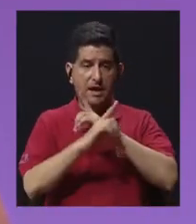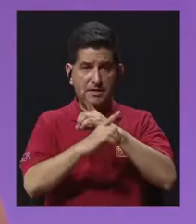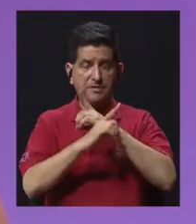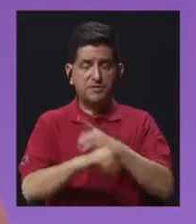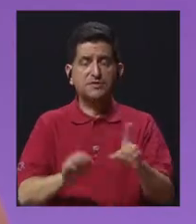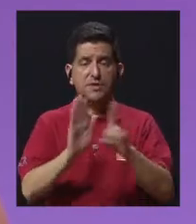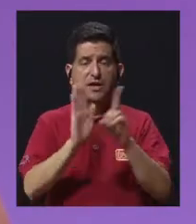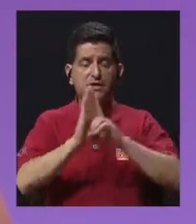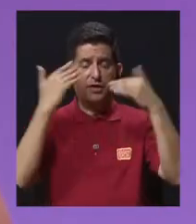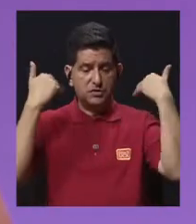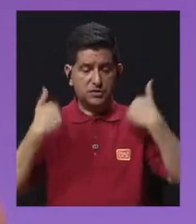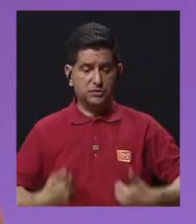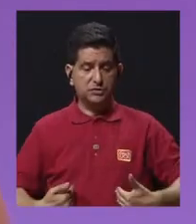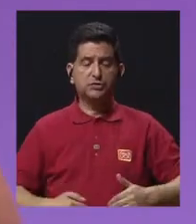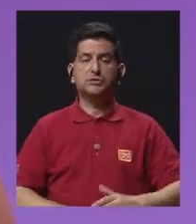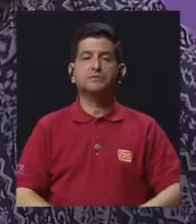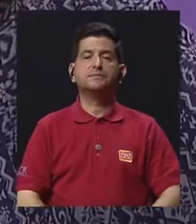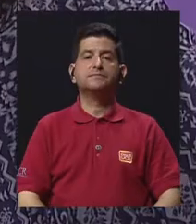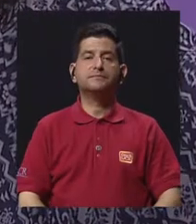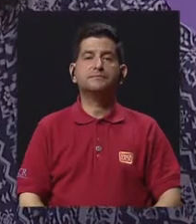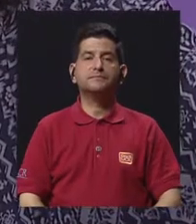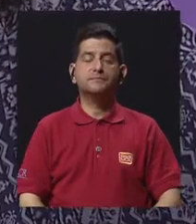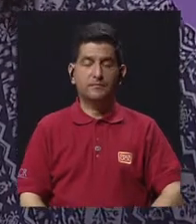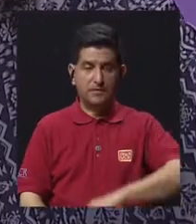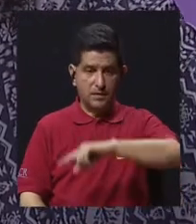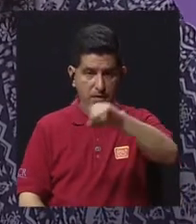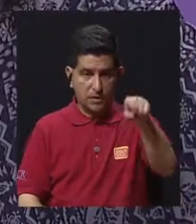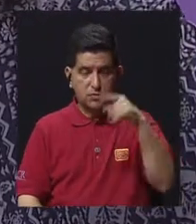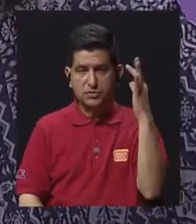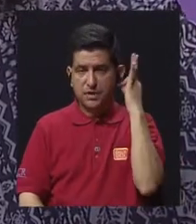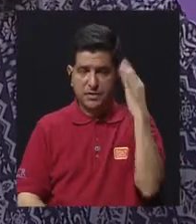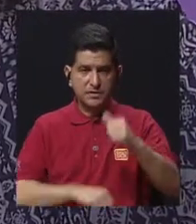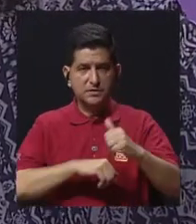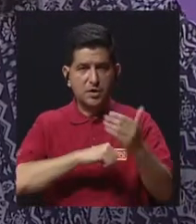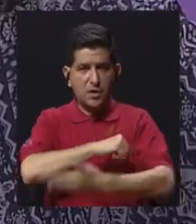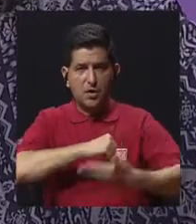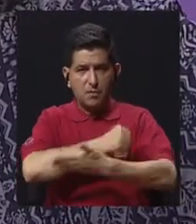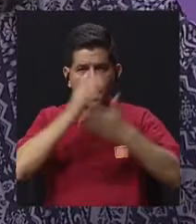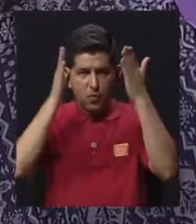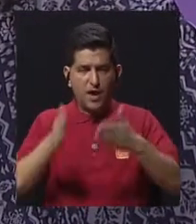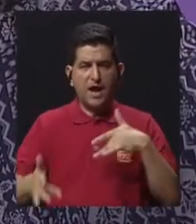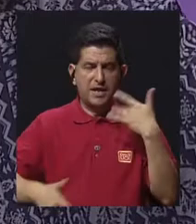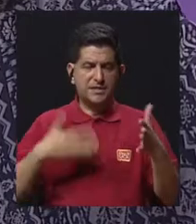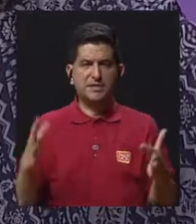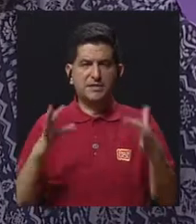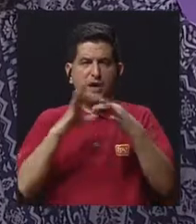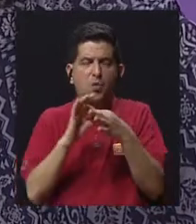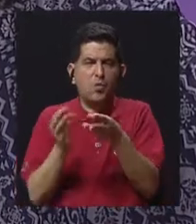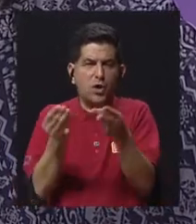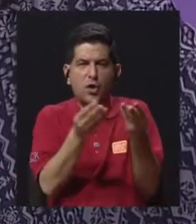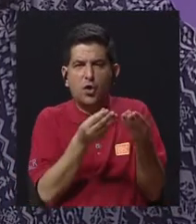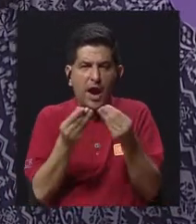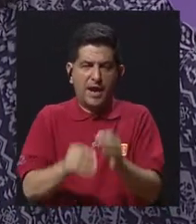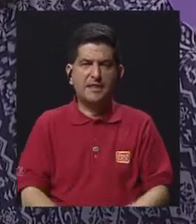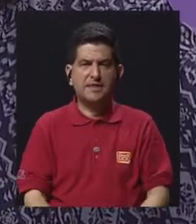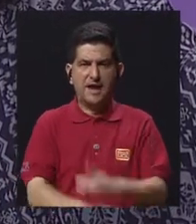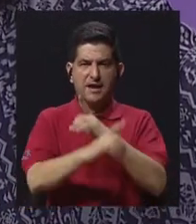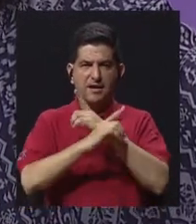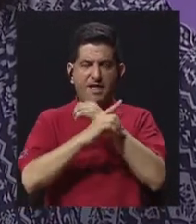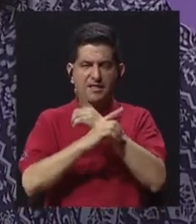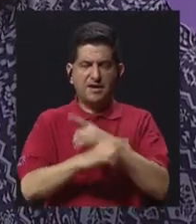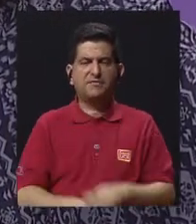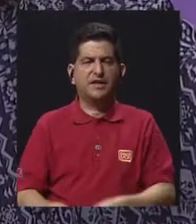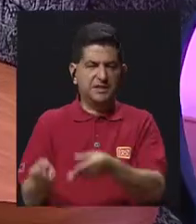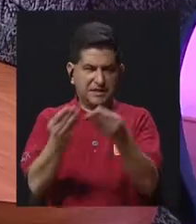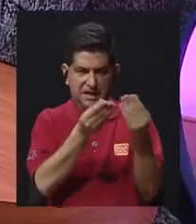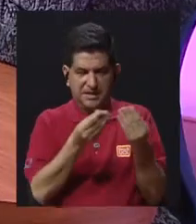Derechos Humanos. Ustedes como mujeres campesinas, ¿qué vínculo sienten hacia la tierra para defender este